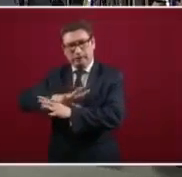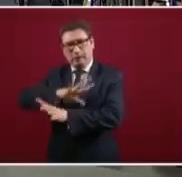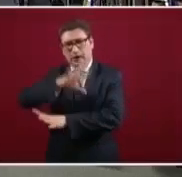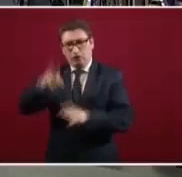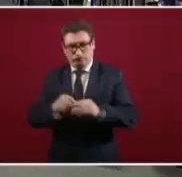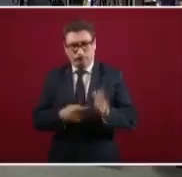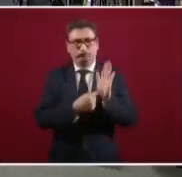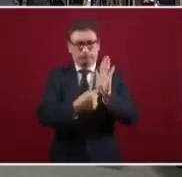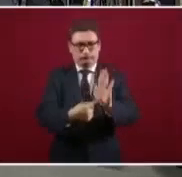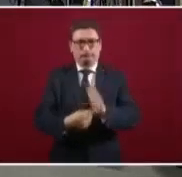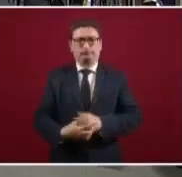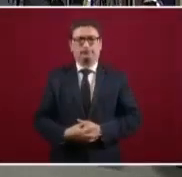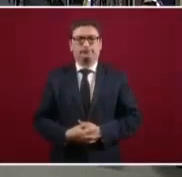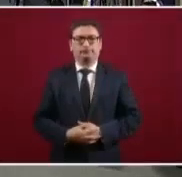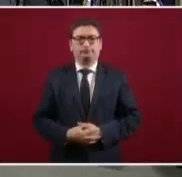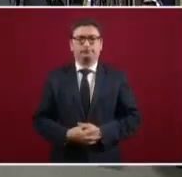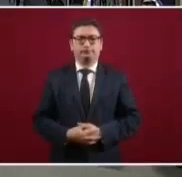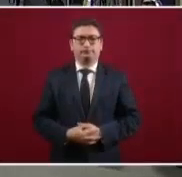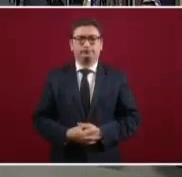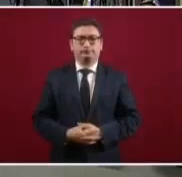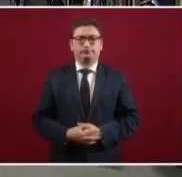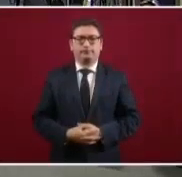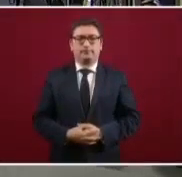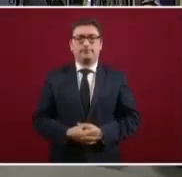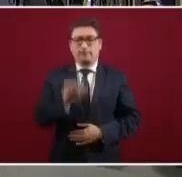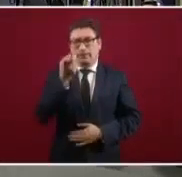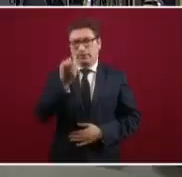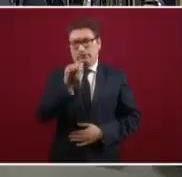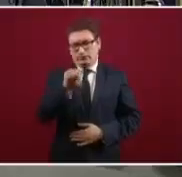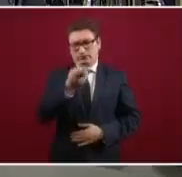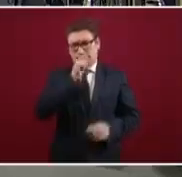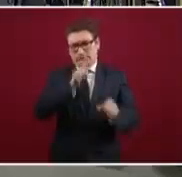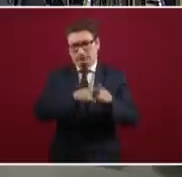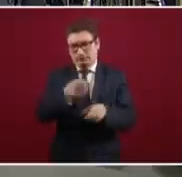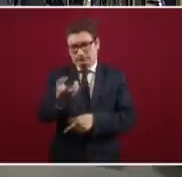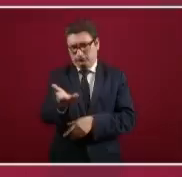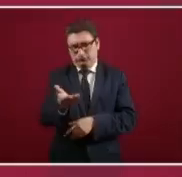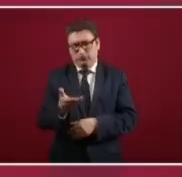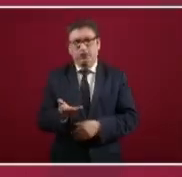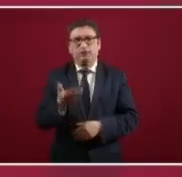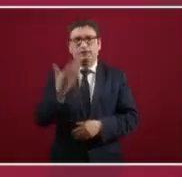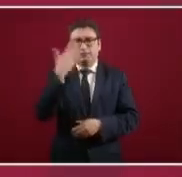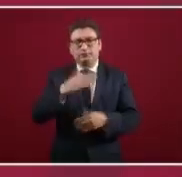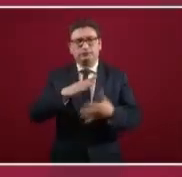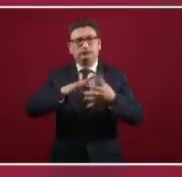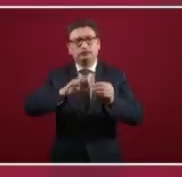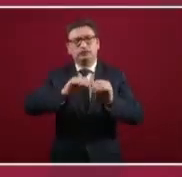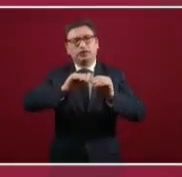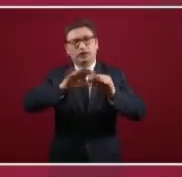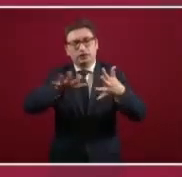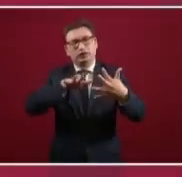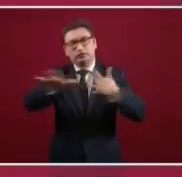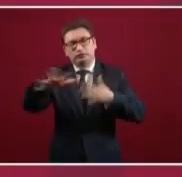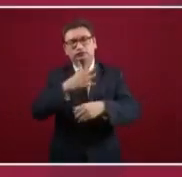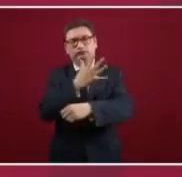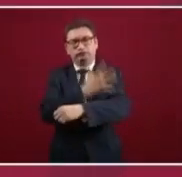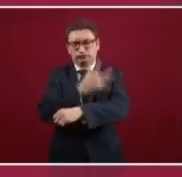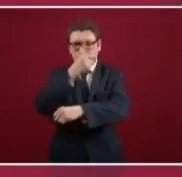eso y es por lo mismo transparencia honestidad